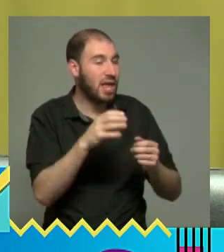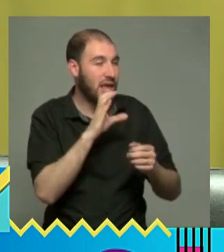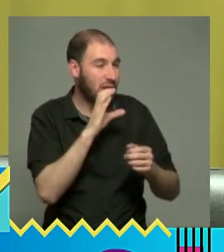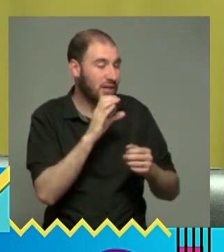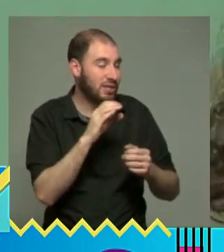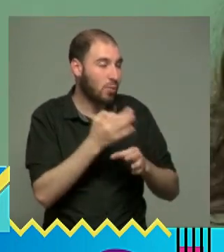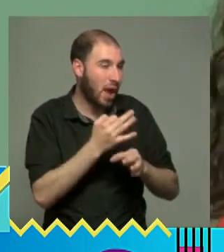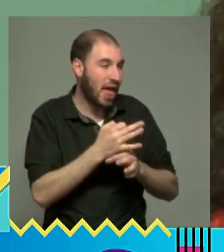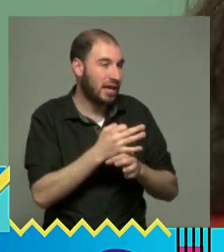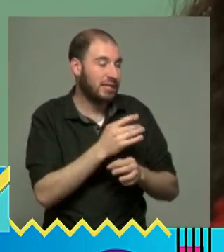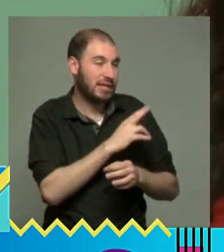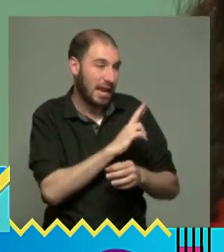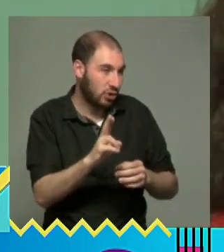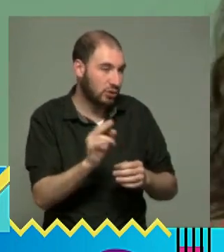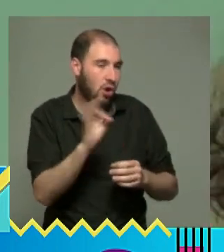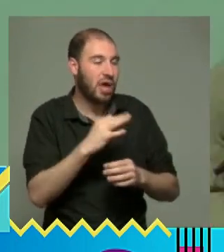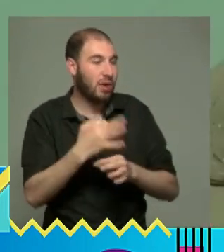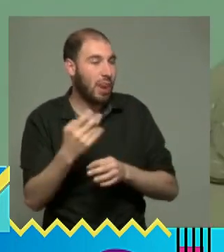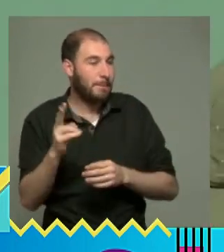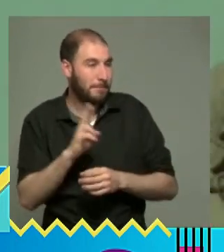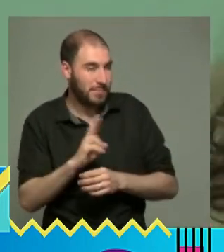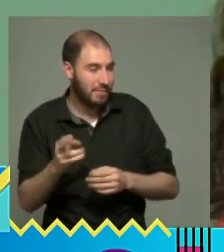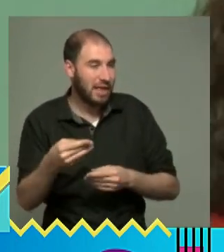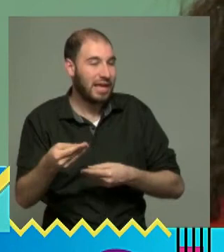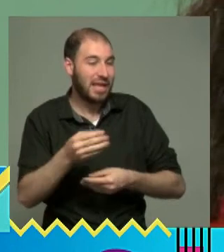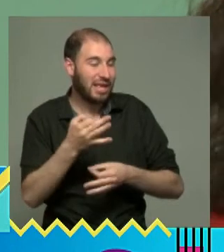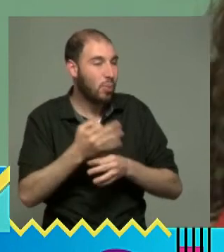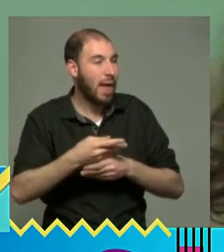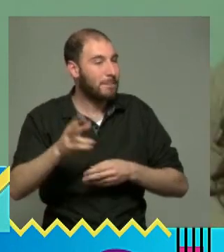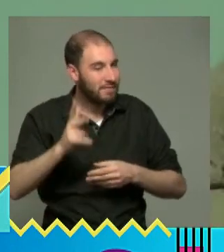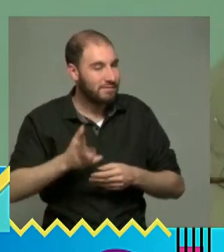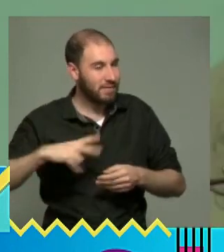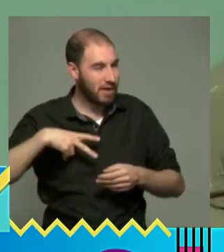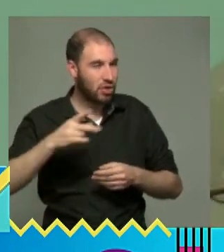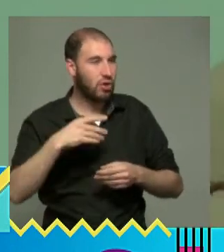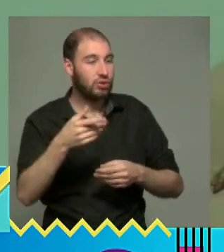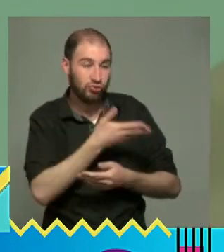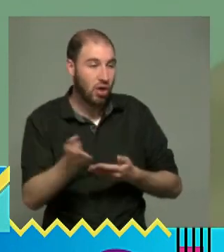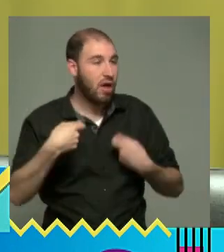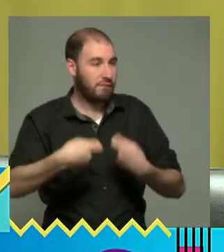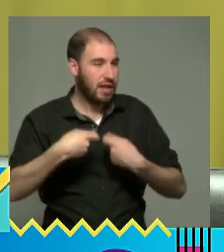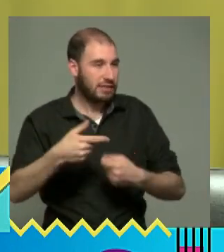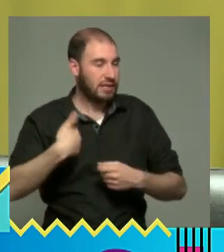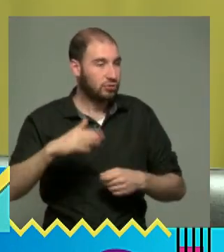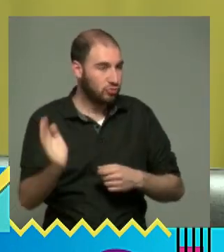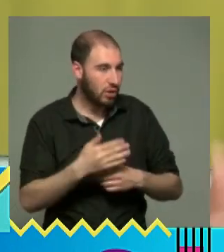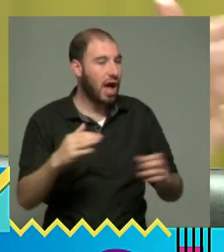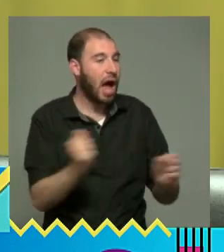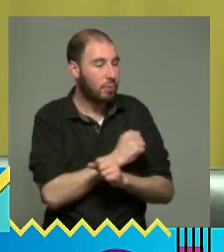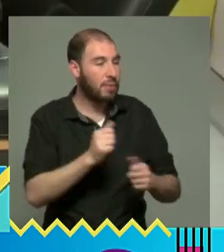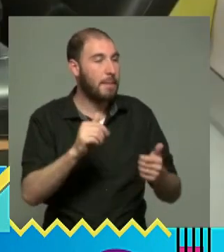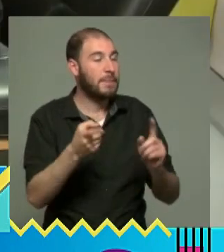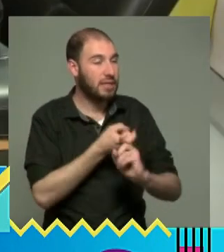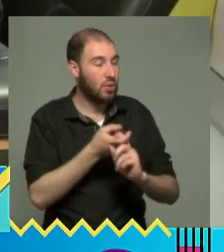confesionales, cuando no son escuelas privadas, son escuelas de gestión privada, por lo tanto son escuelas públicas financiadas por todas y todos los argentinos que aprobamos el